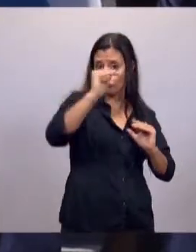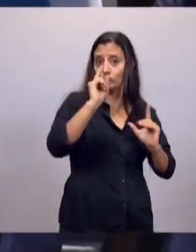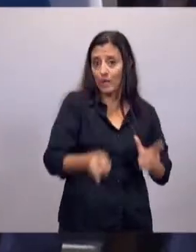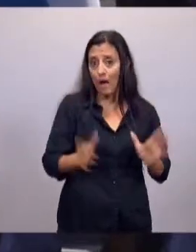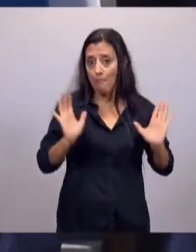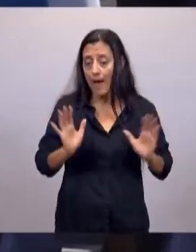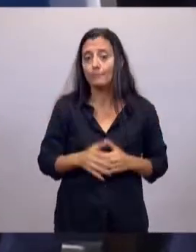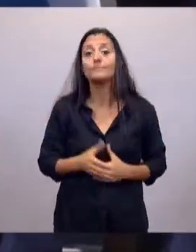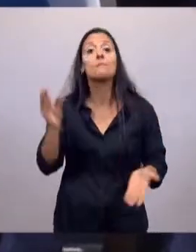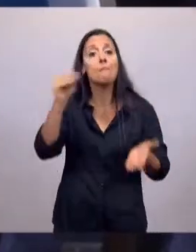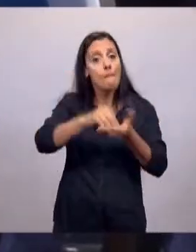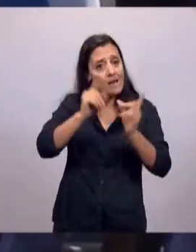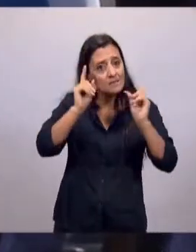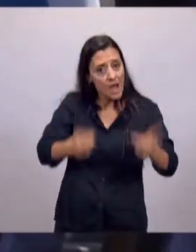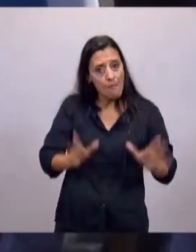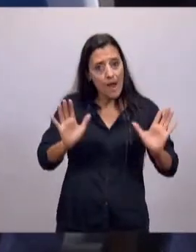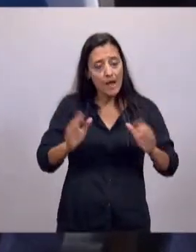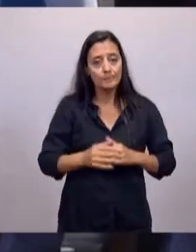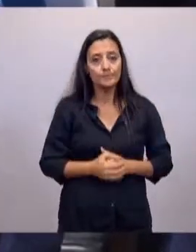3.600%. A su vez,